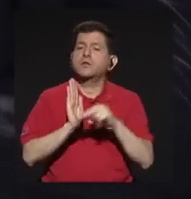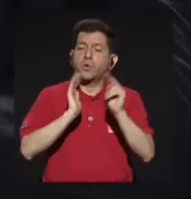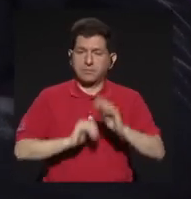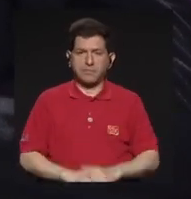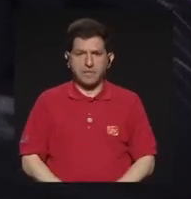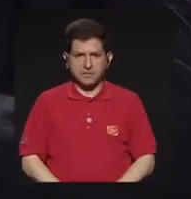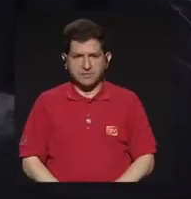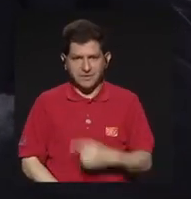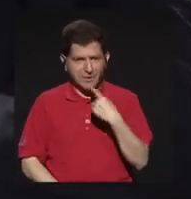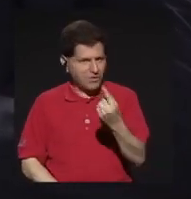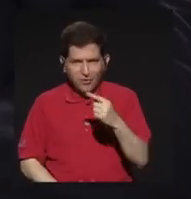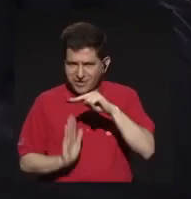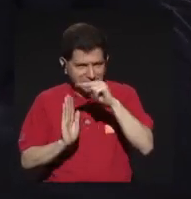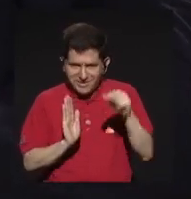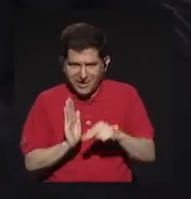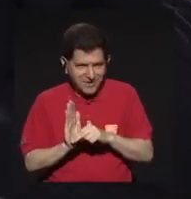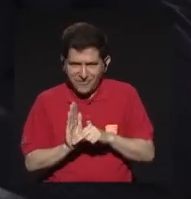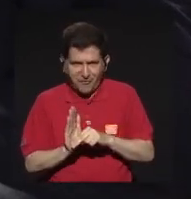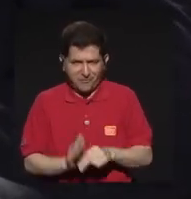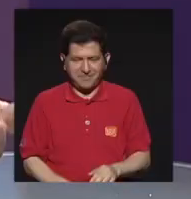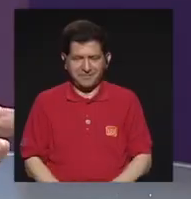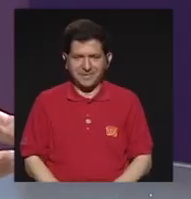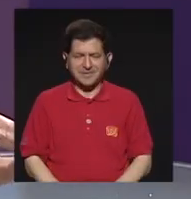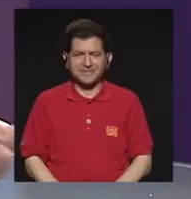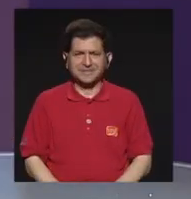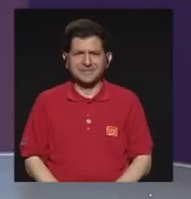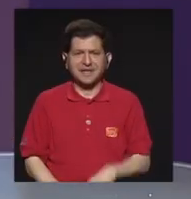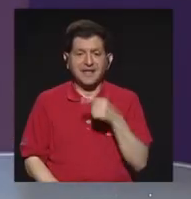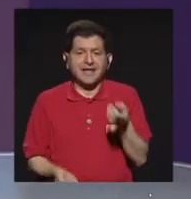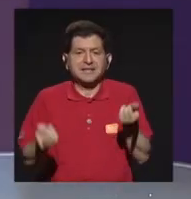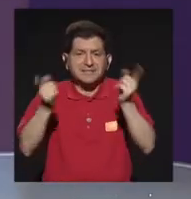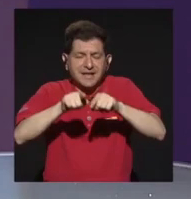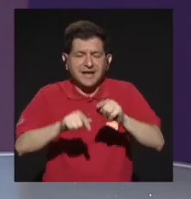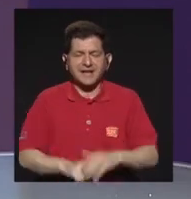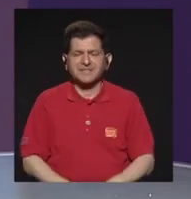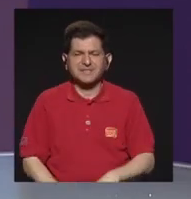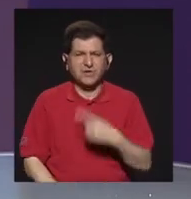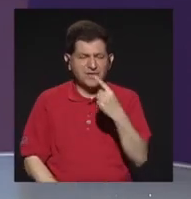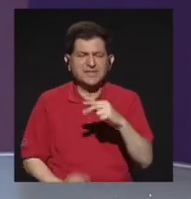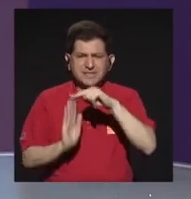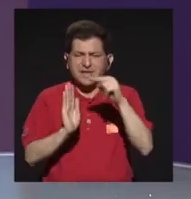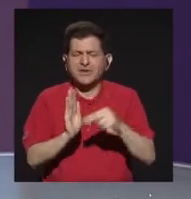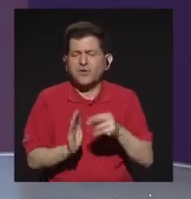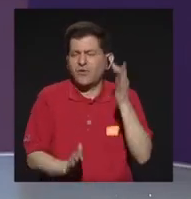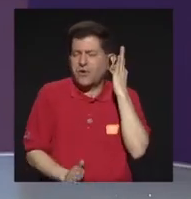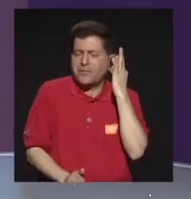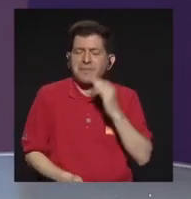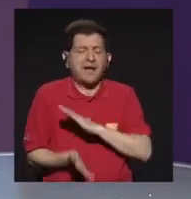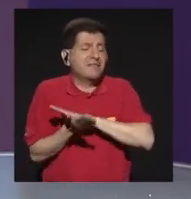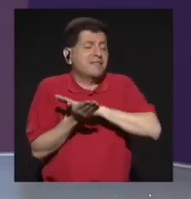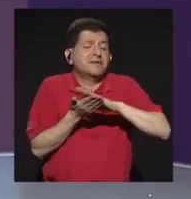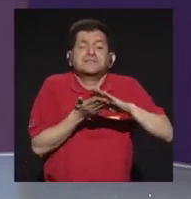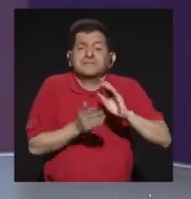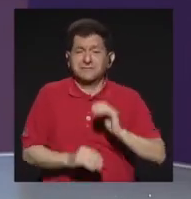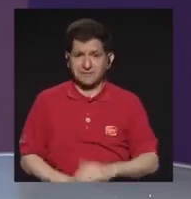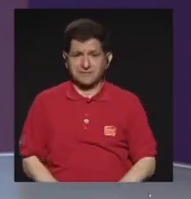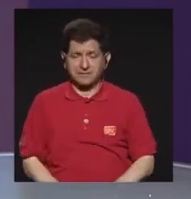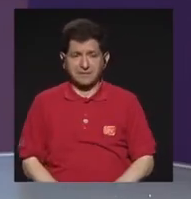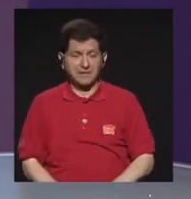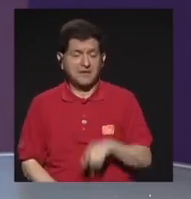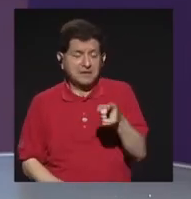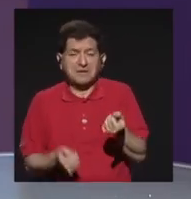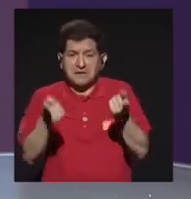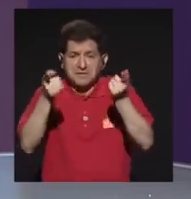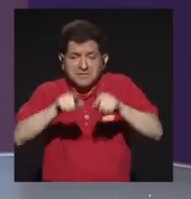claro que no es en la normatividad femenina nosotros decimos la normatividad femenina hacer una mujer decente hacer una mujer que no